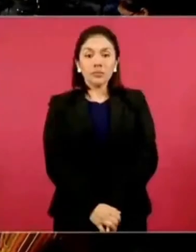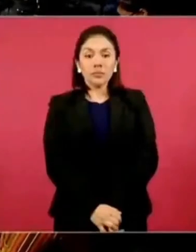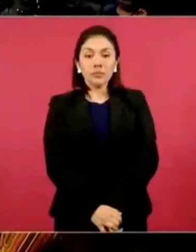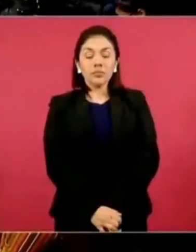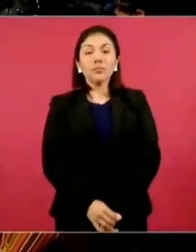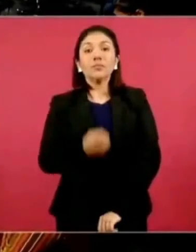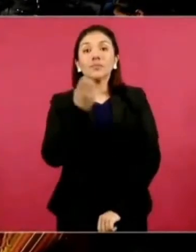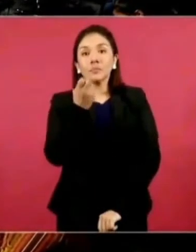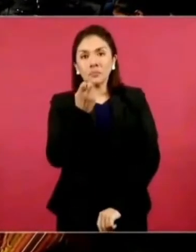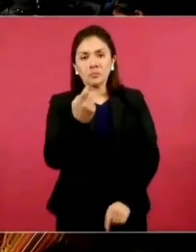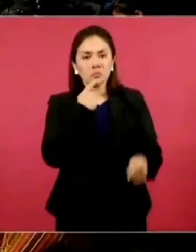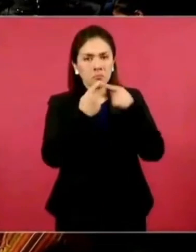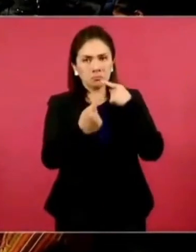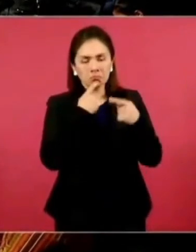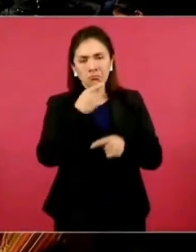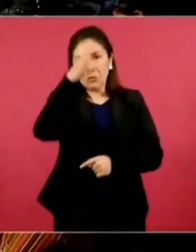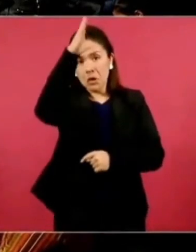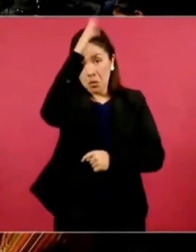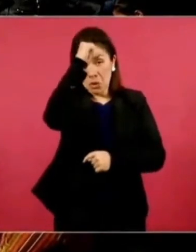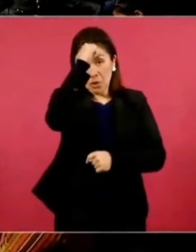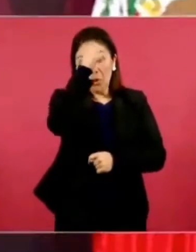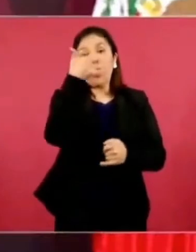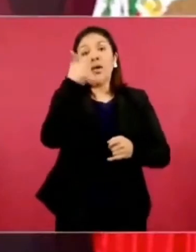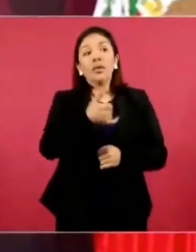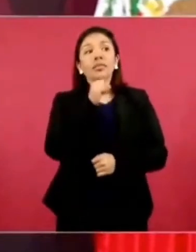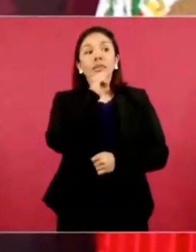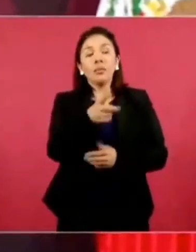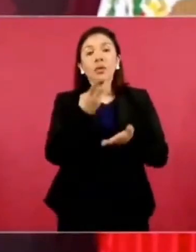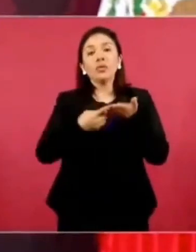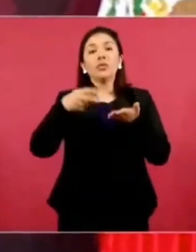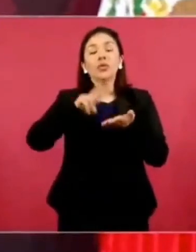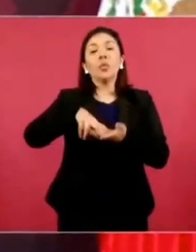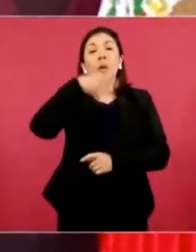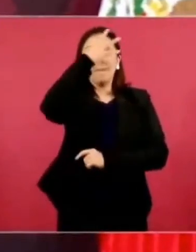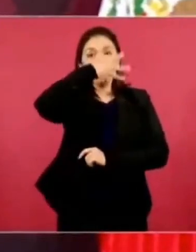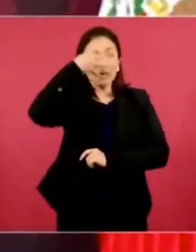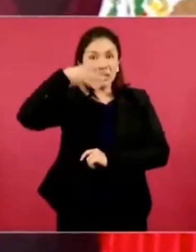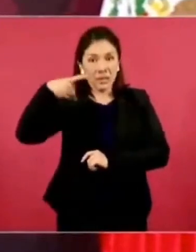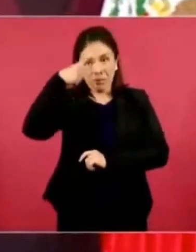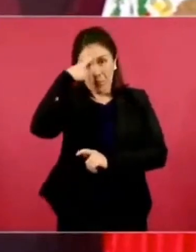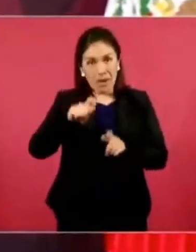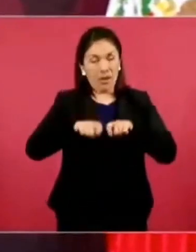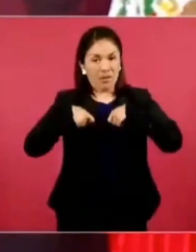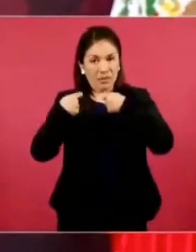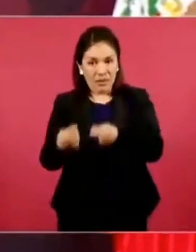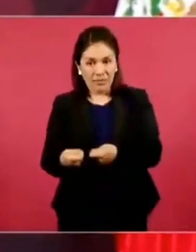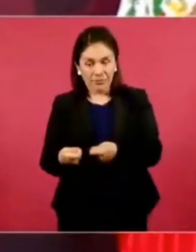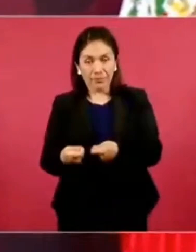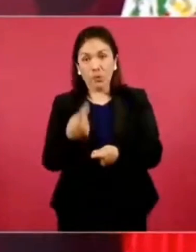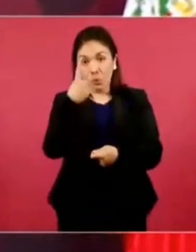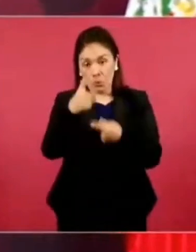ahí. Esa es una. Un planteamiento. A ver, ahí va otro.